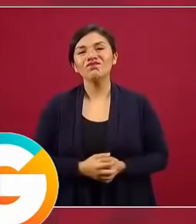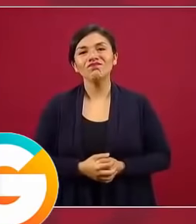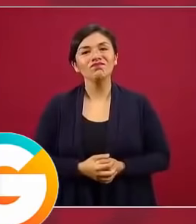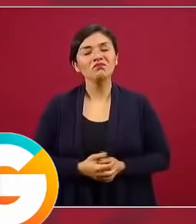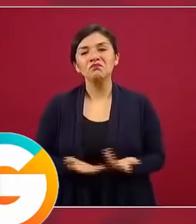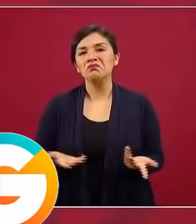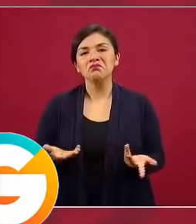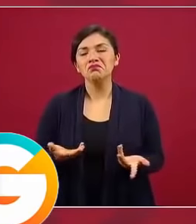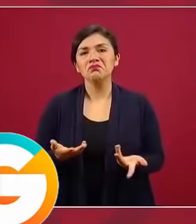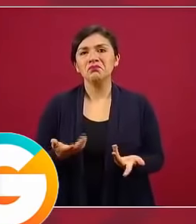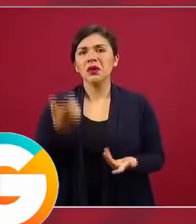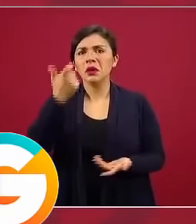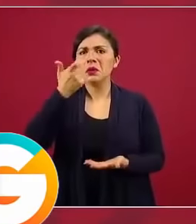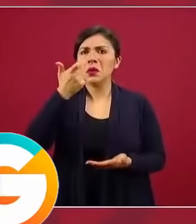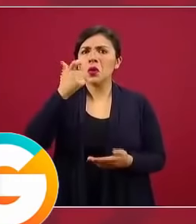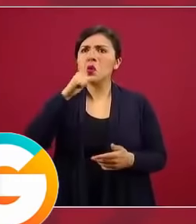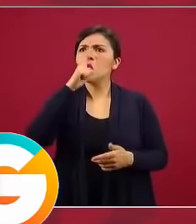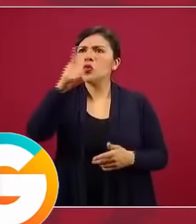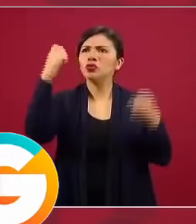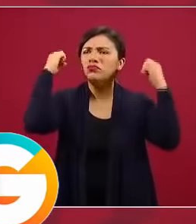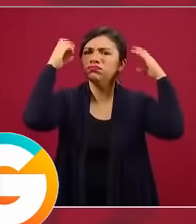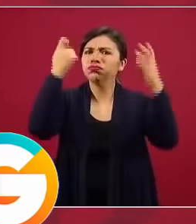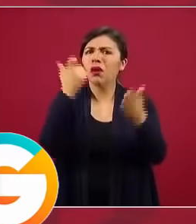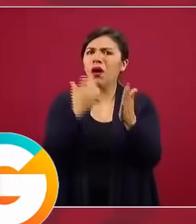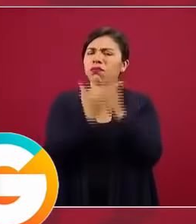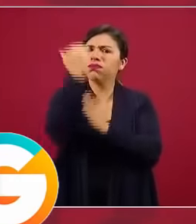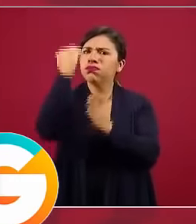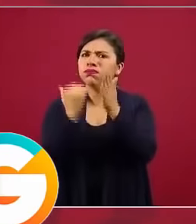no bajaban el precio de la luz.